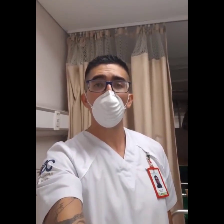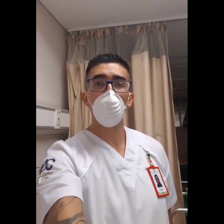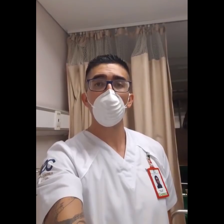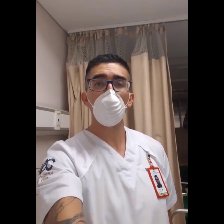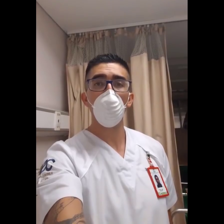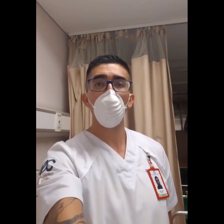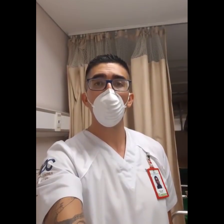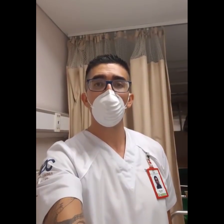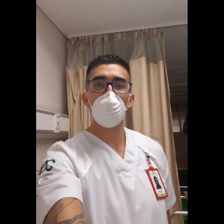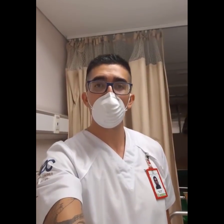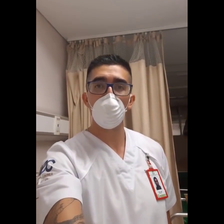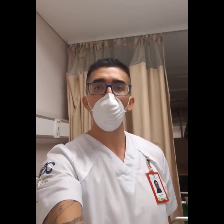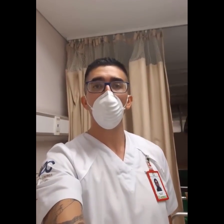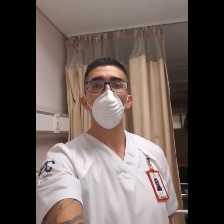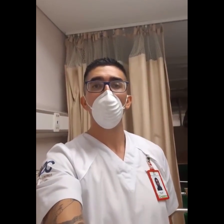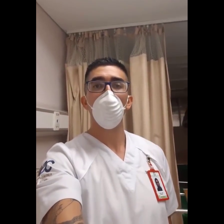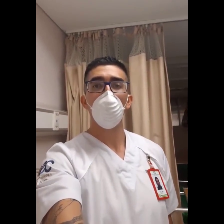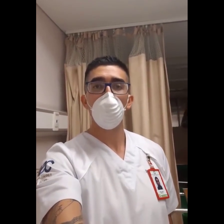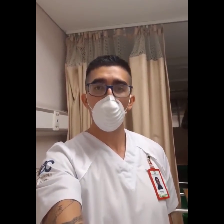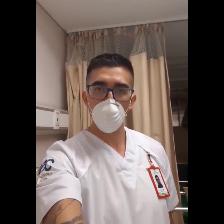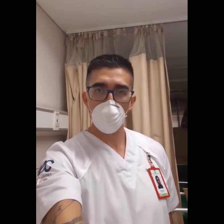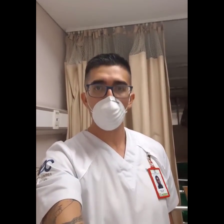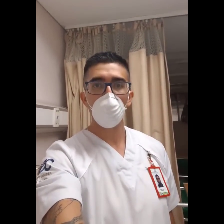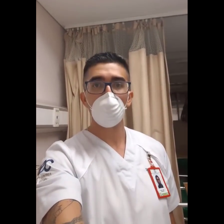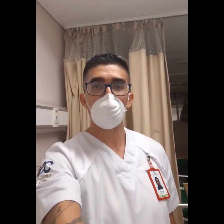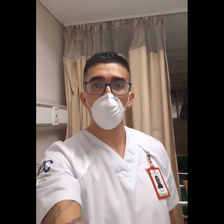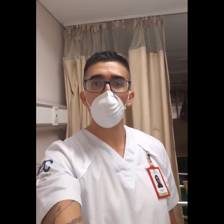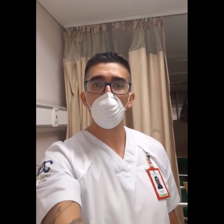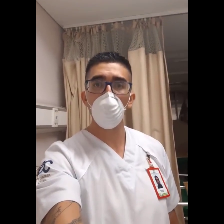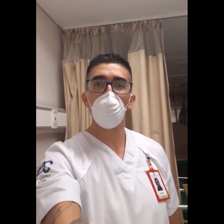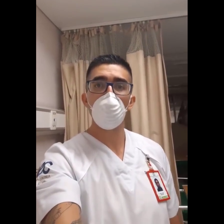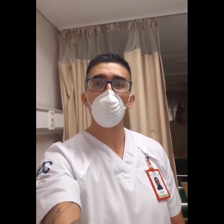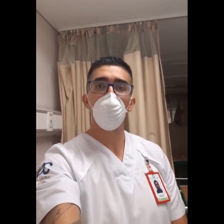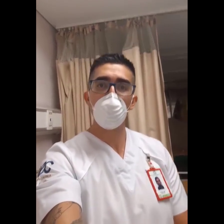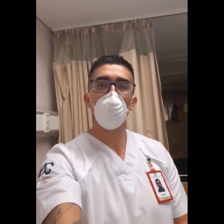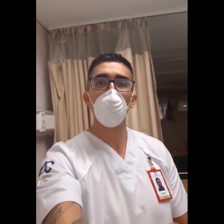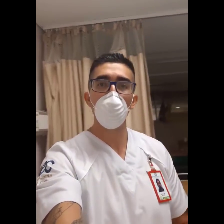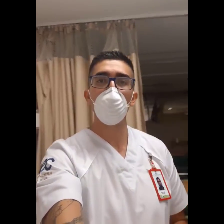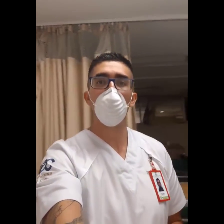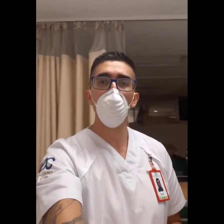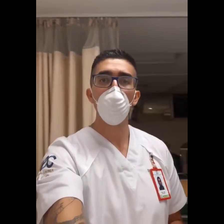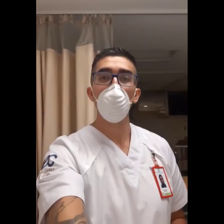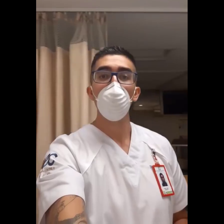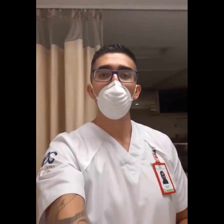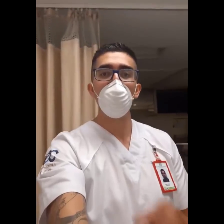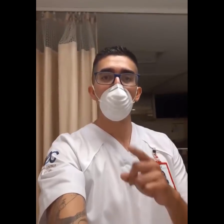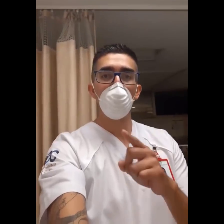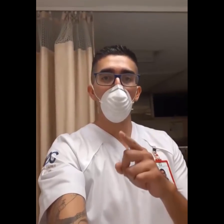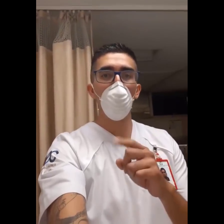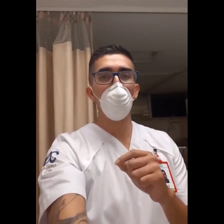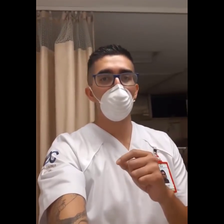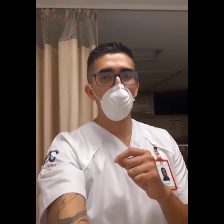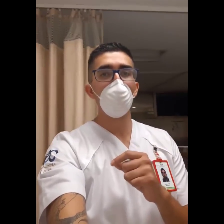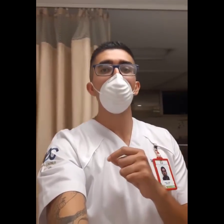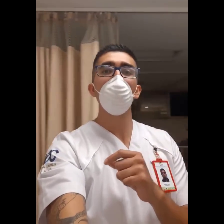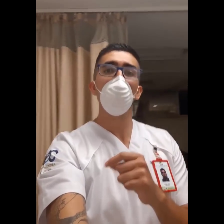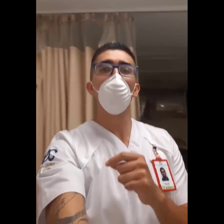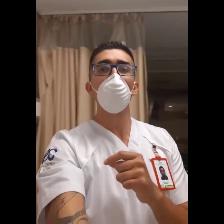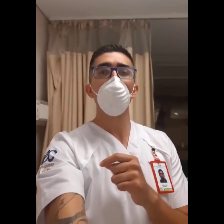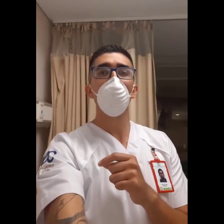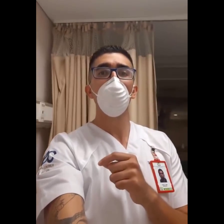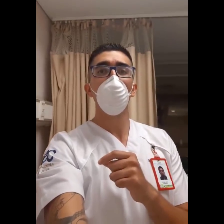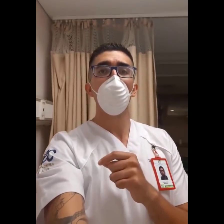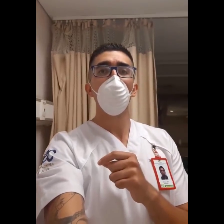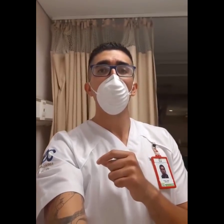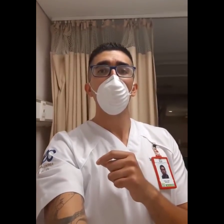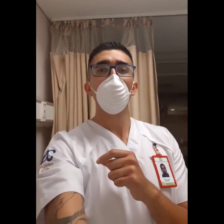Hospital General de Zona número 27 del IMSS, que está ubicado dentro de la Ciudad de México, en Tlatelolco para ser más